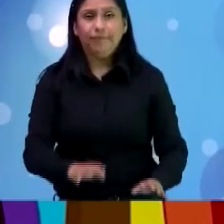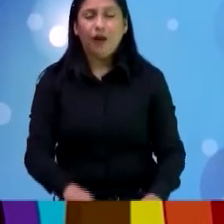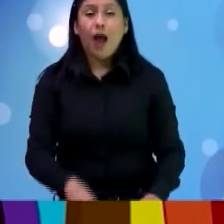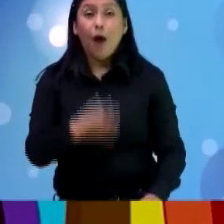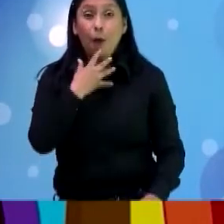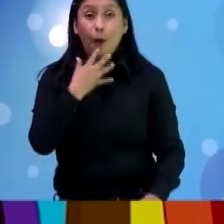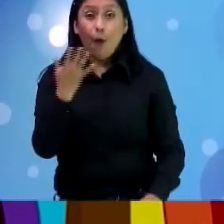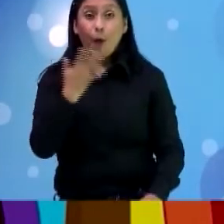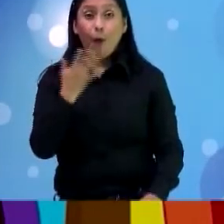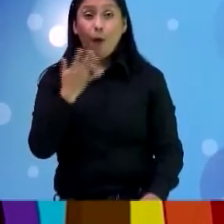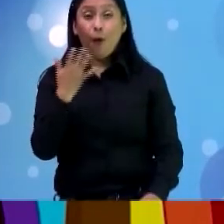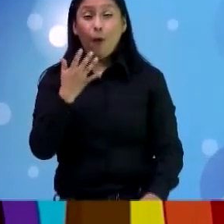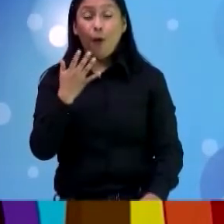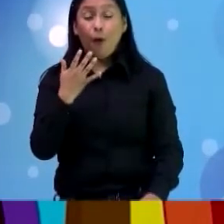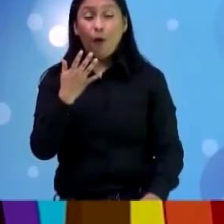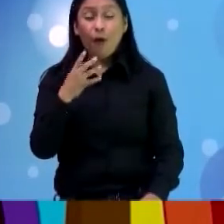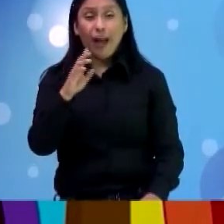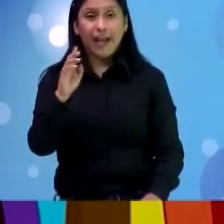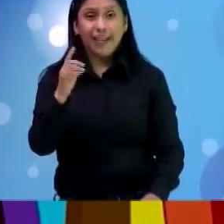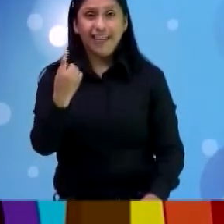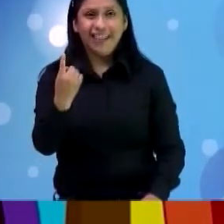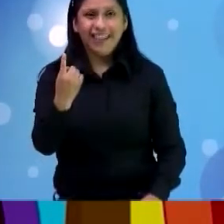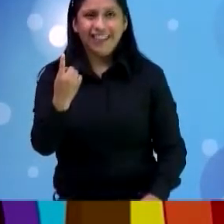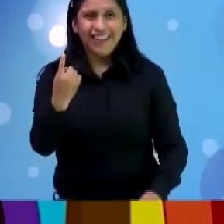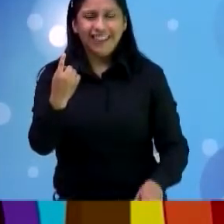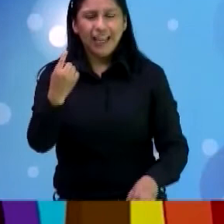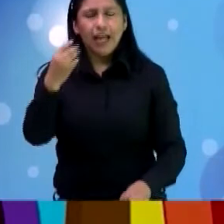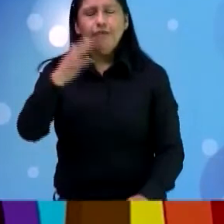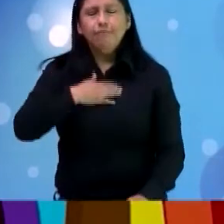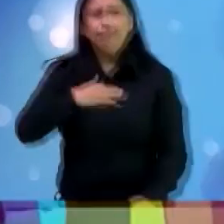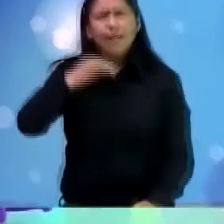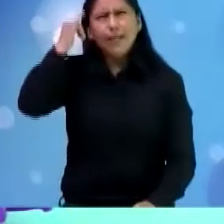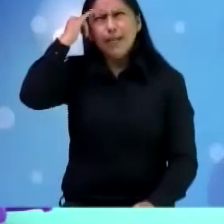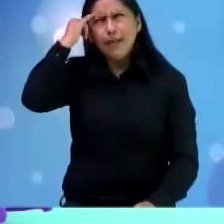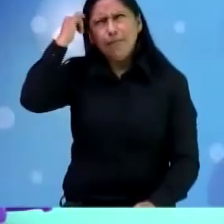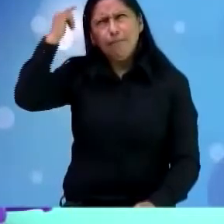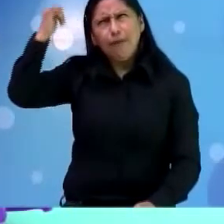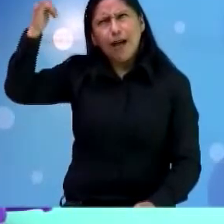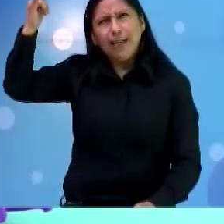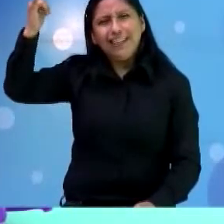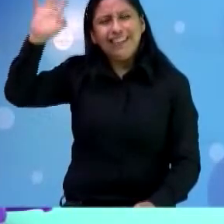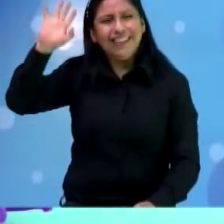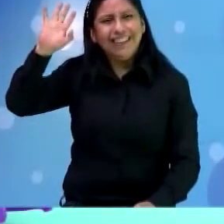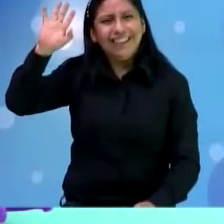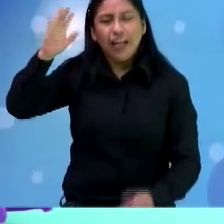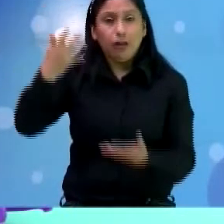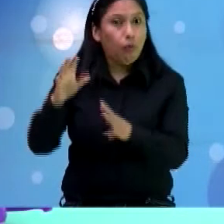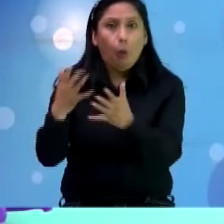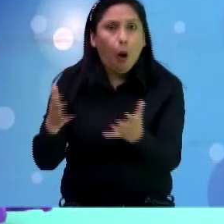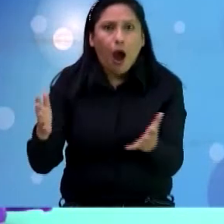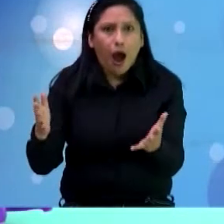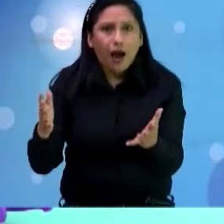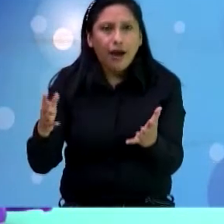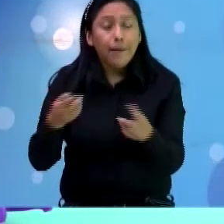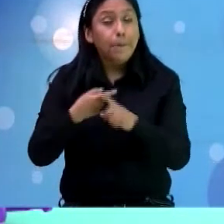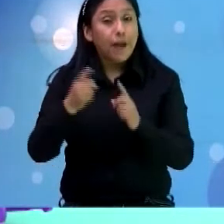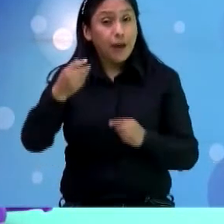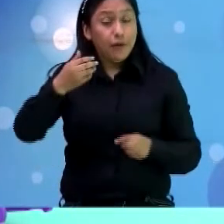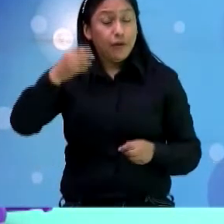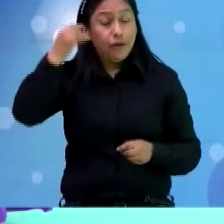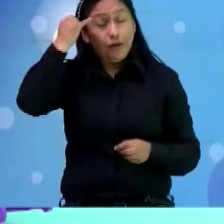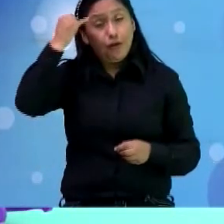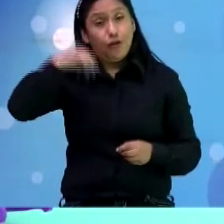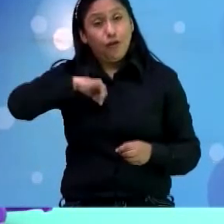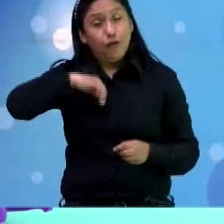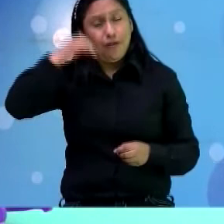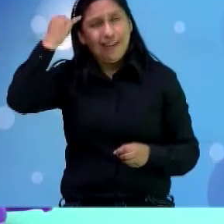¡Oh! Este mi amigo salió de mi imaginación. Es algo que no existe. Pero la flor